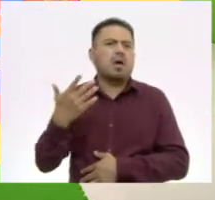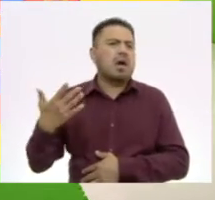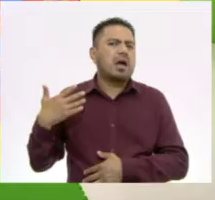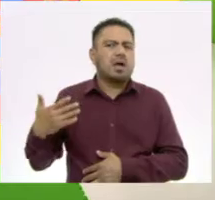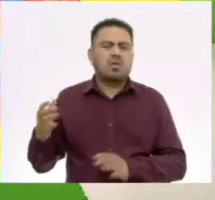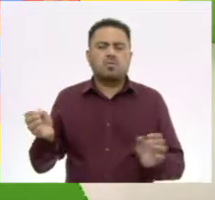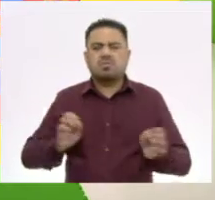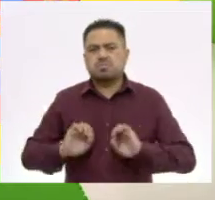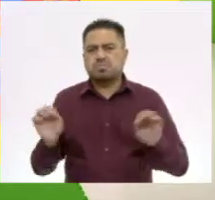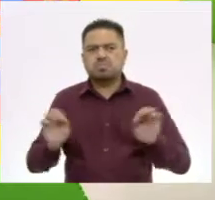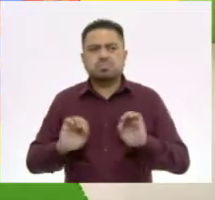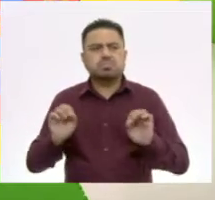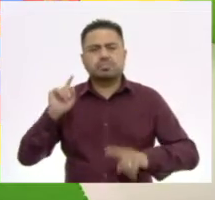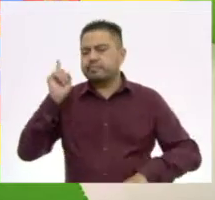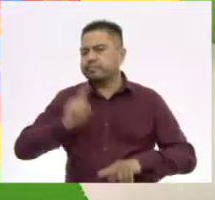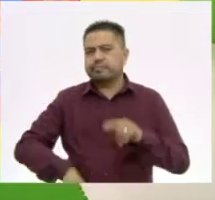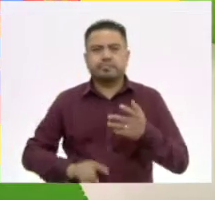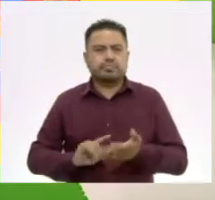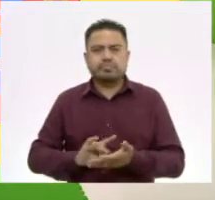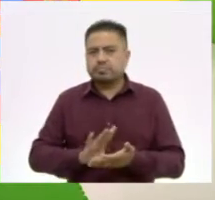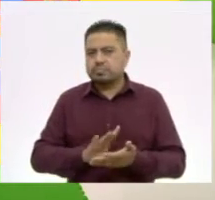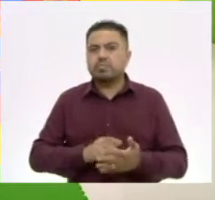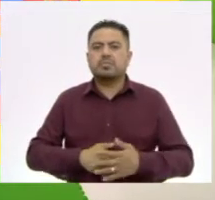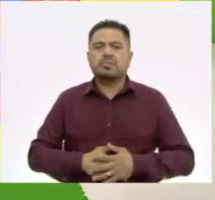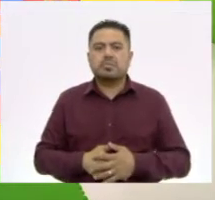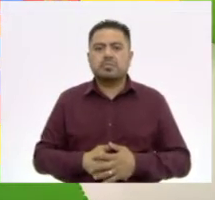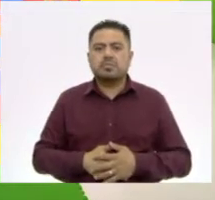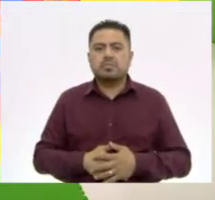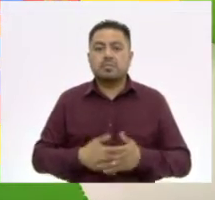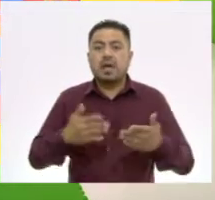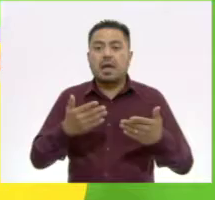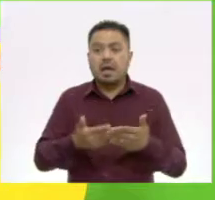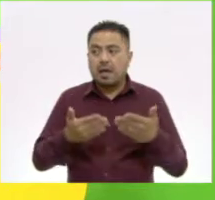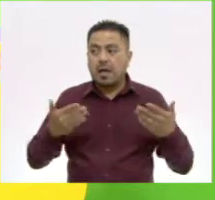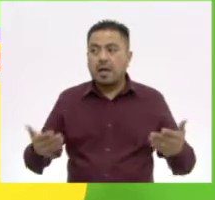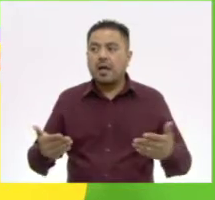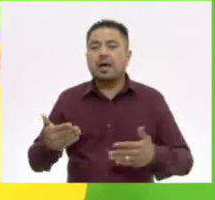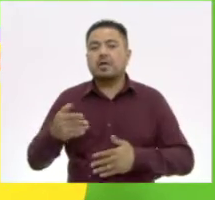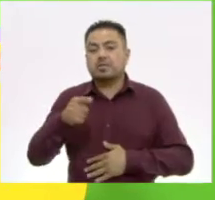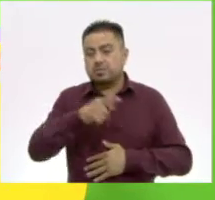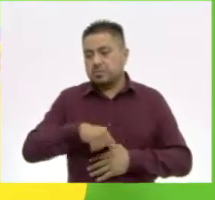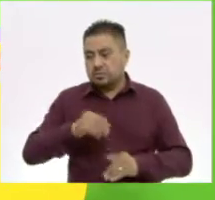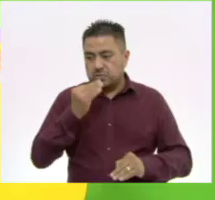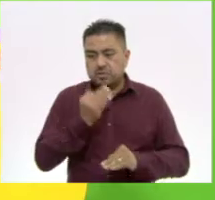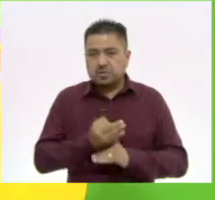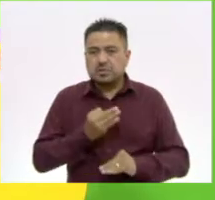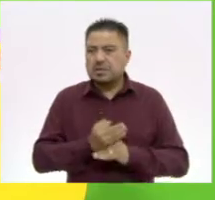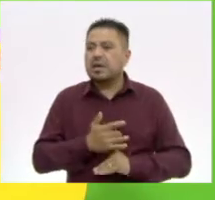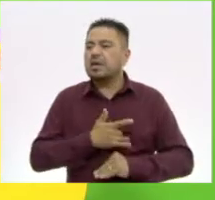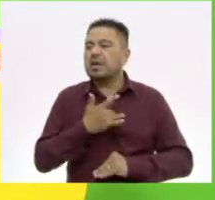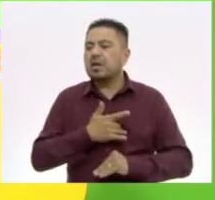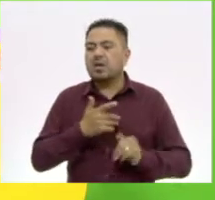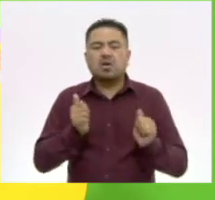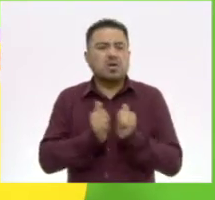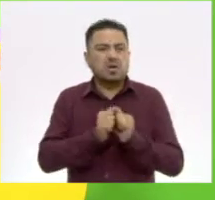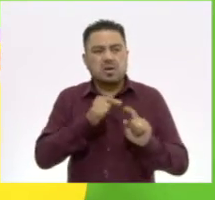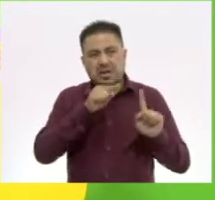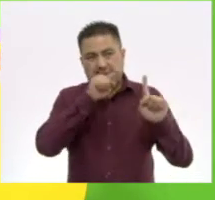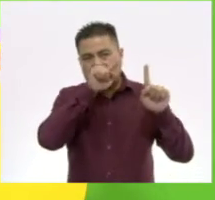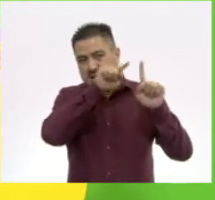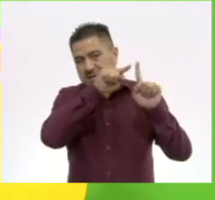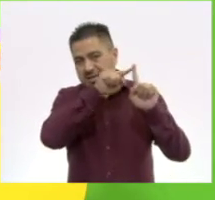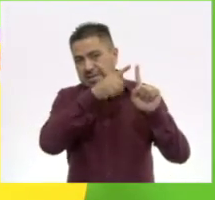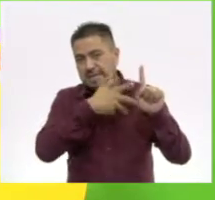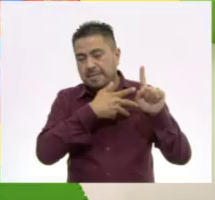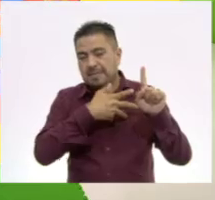verdad va para buena ahora vamos te parece con estos que tenemos aquí